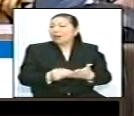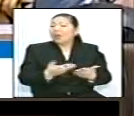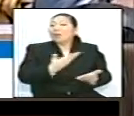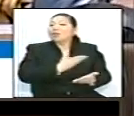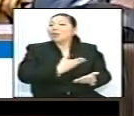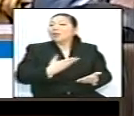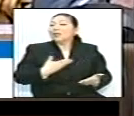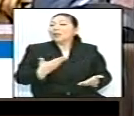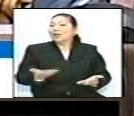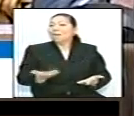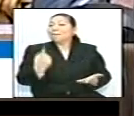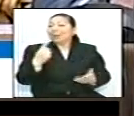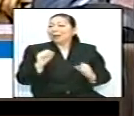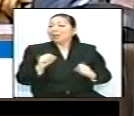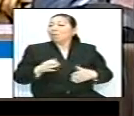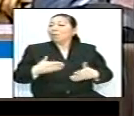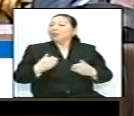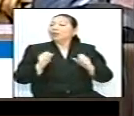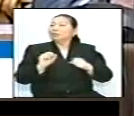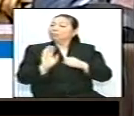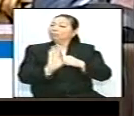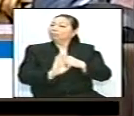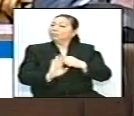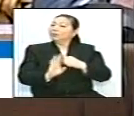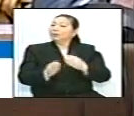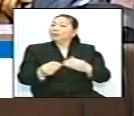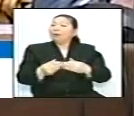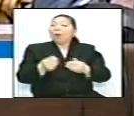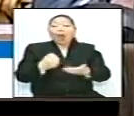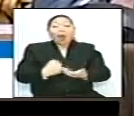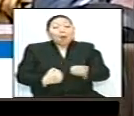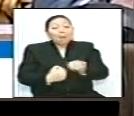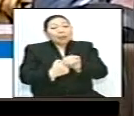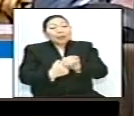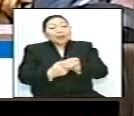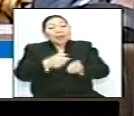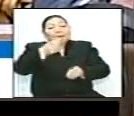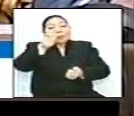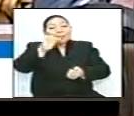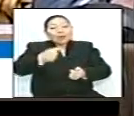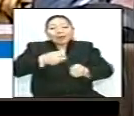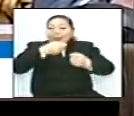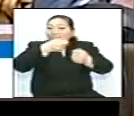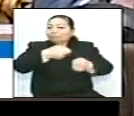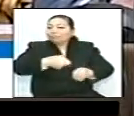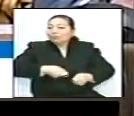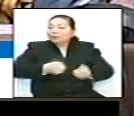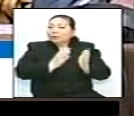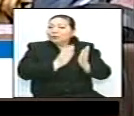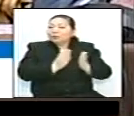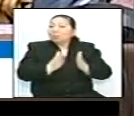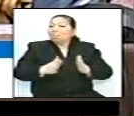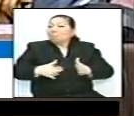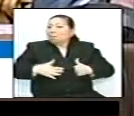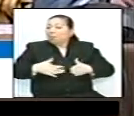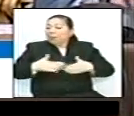gobierno para que pueda garantizar a esos pequeños agricultores organizados y poder